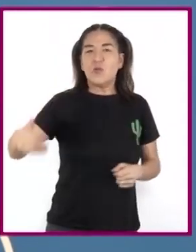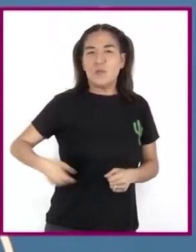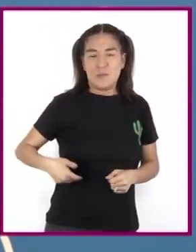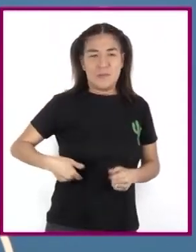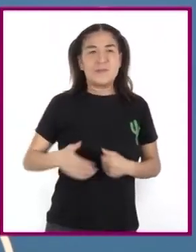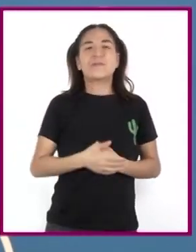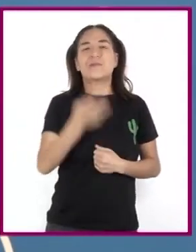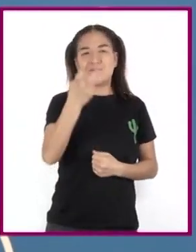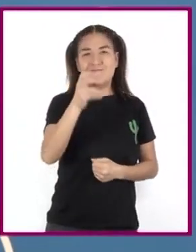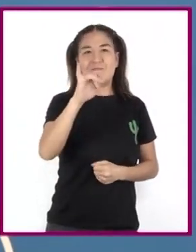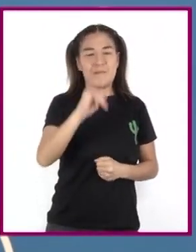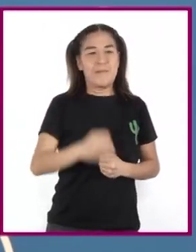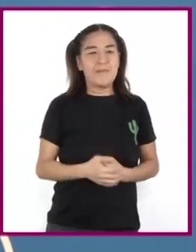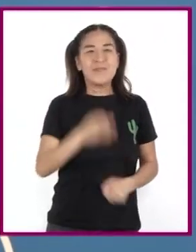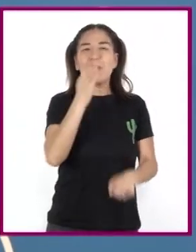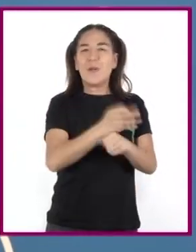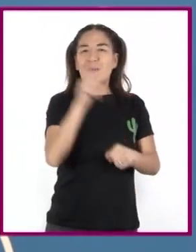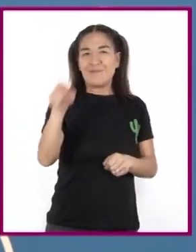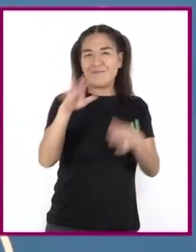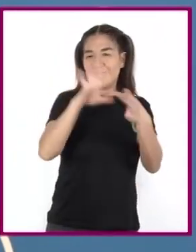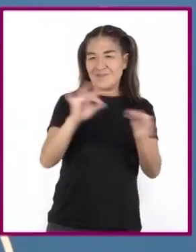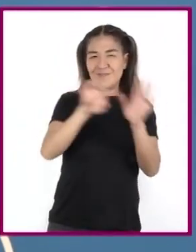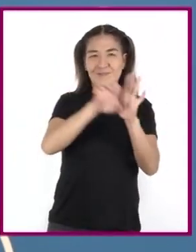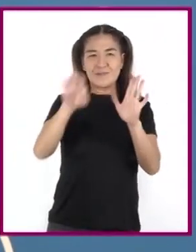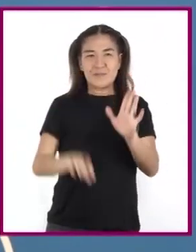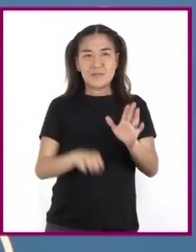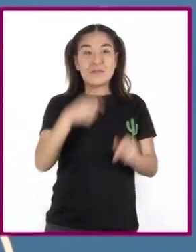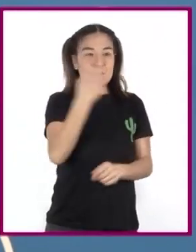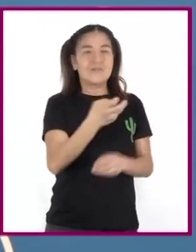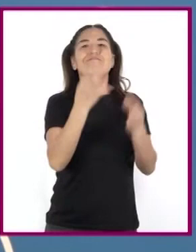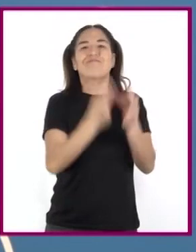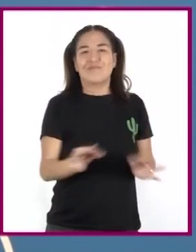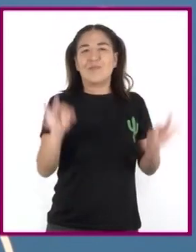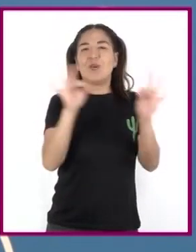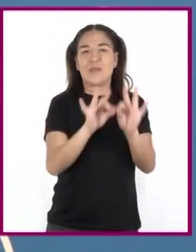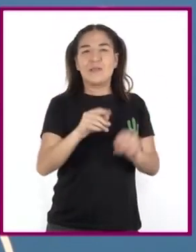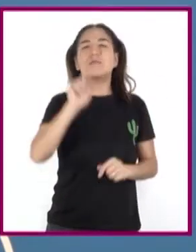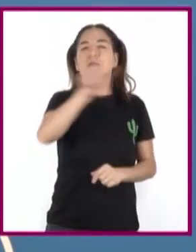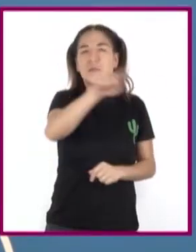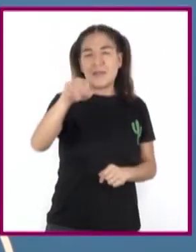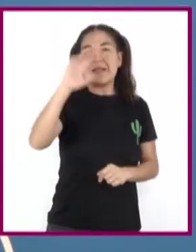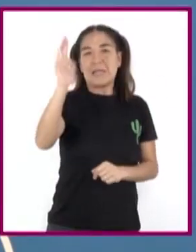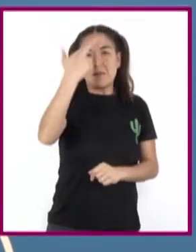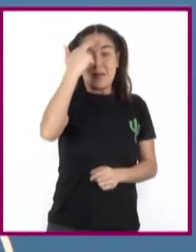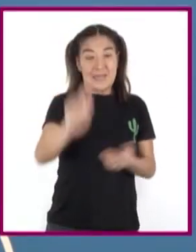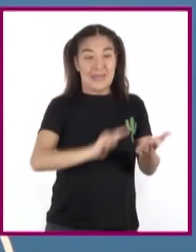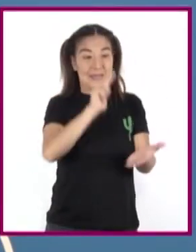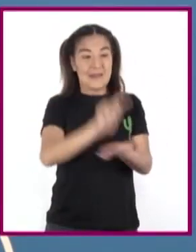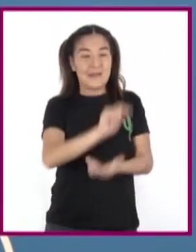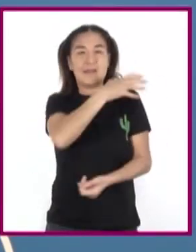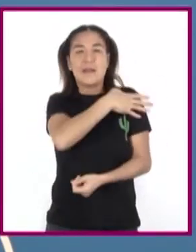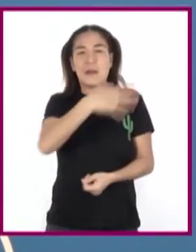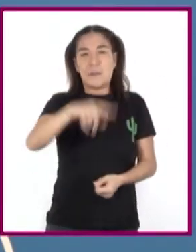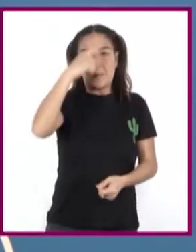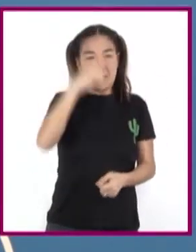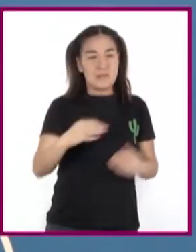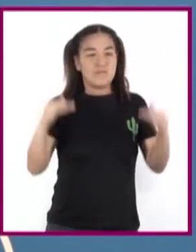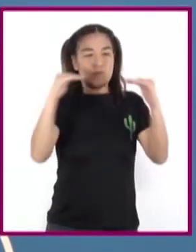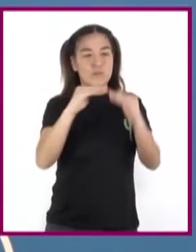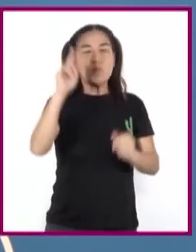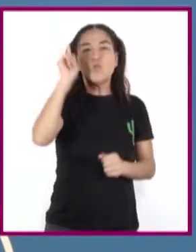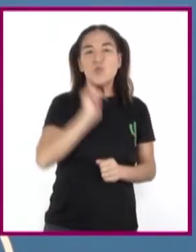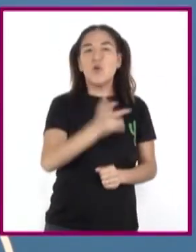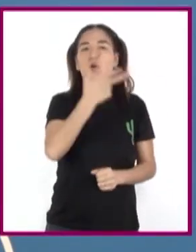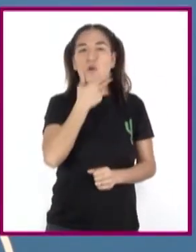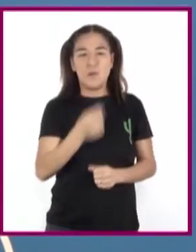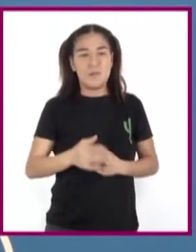Nadia. El ejemplo que acabas de mencionar es de relevancia. Recordemos que la Ley General para la Igualdad entre Mujeres y